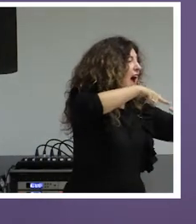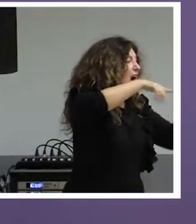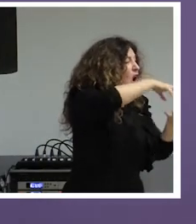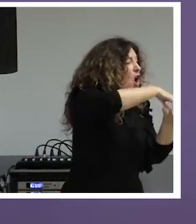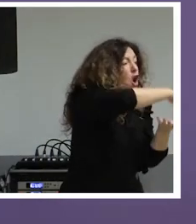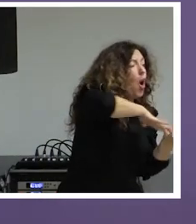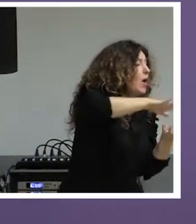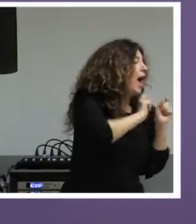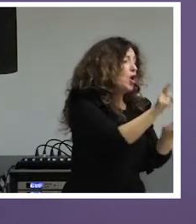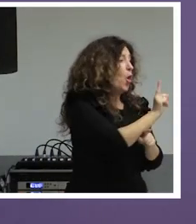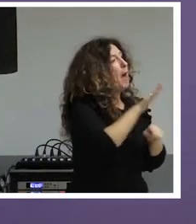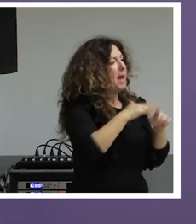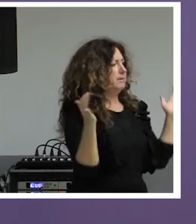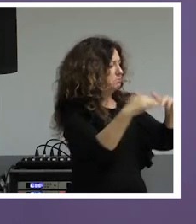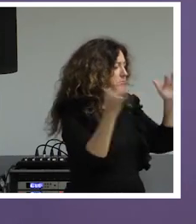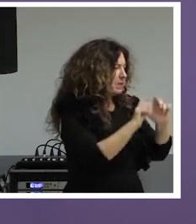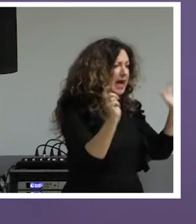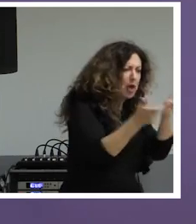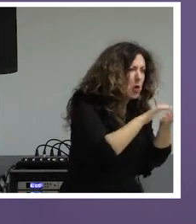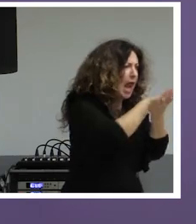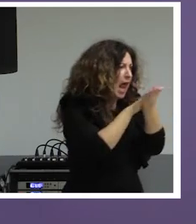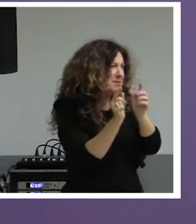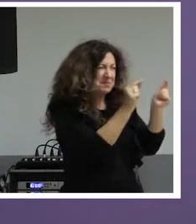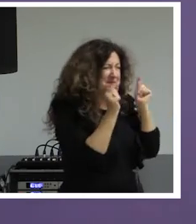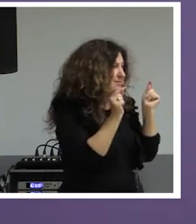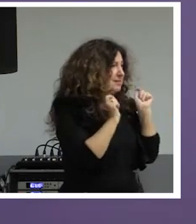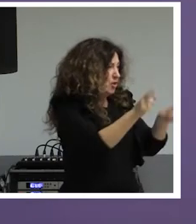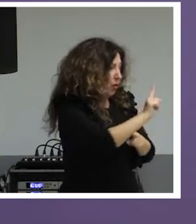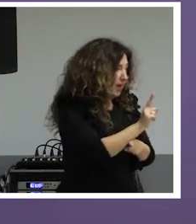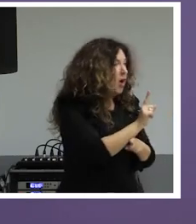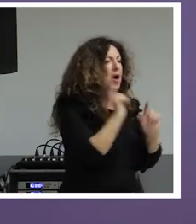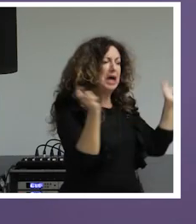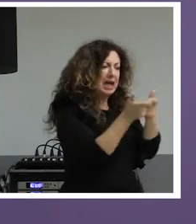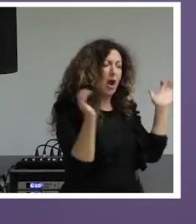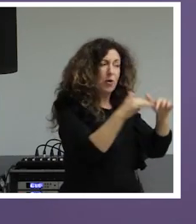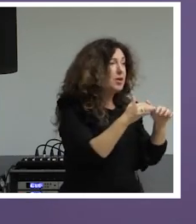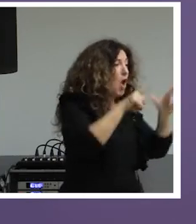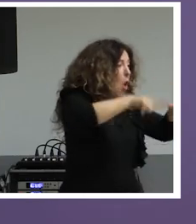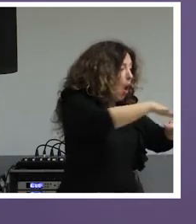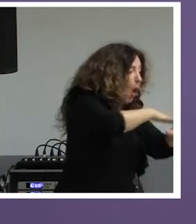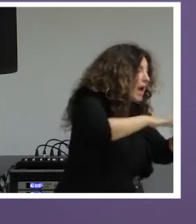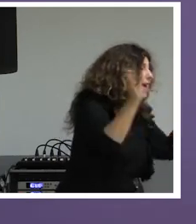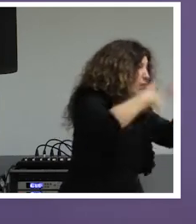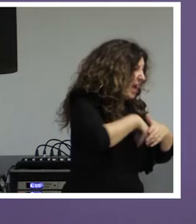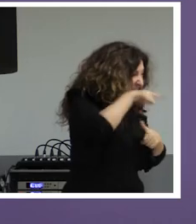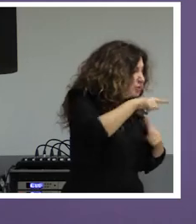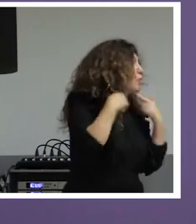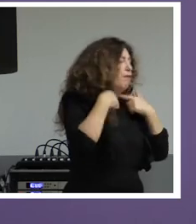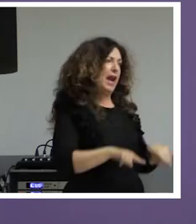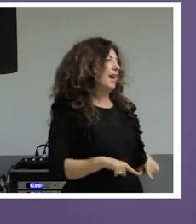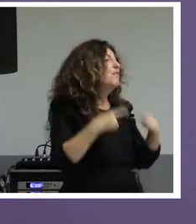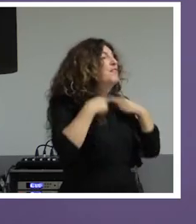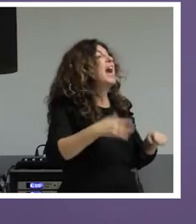de la ciudadanía porque no quieren que nos juntemos hay distritos en donde las asociaciones vecinales no tienen locales